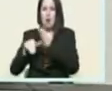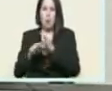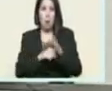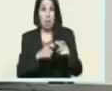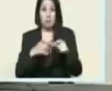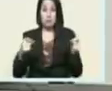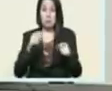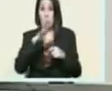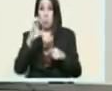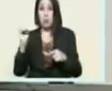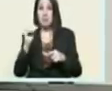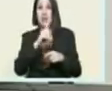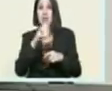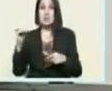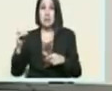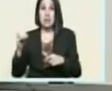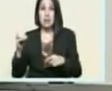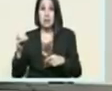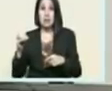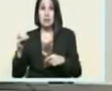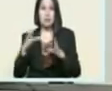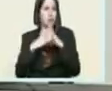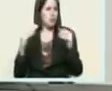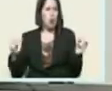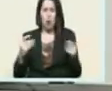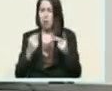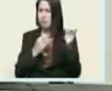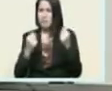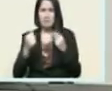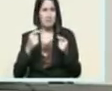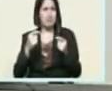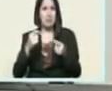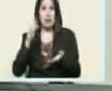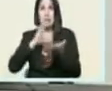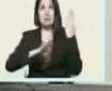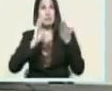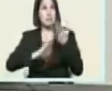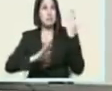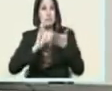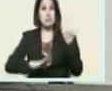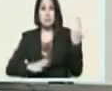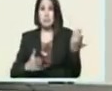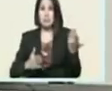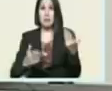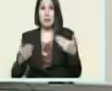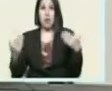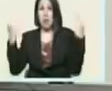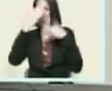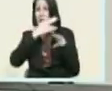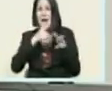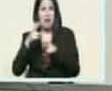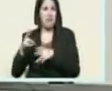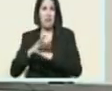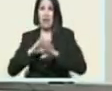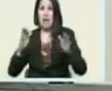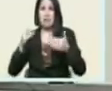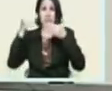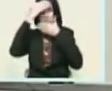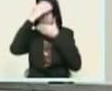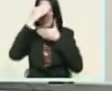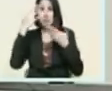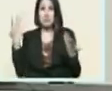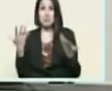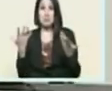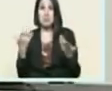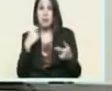de 50, de 100, todos los billetes, para sacarlo para afuera. Yo he llamado que se utilice cada vez